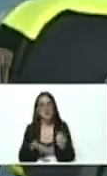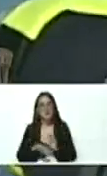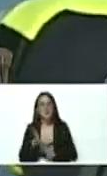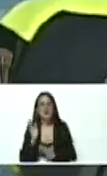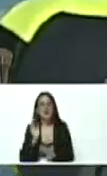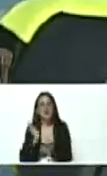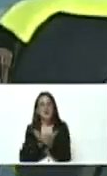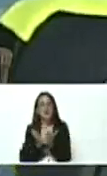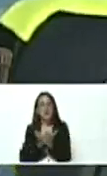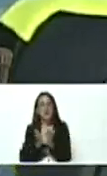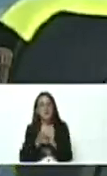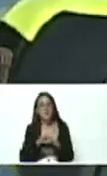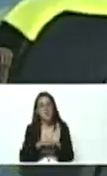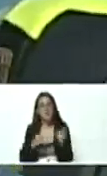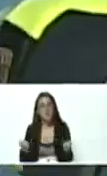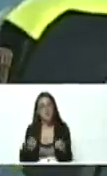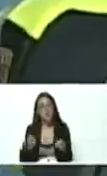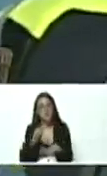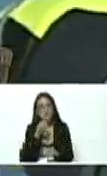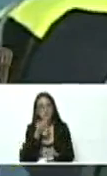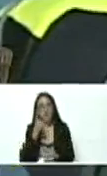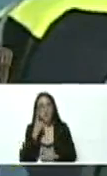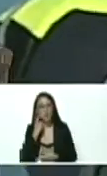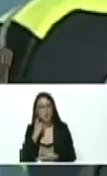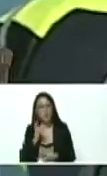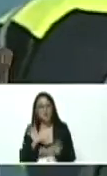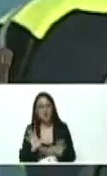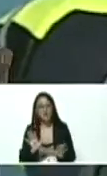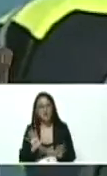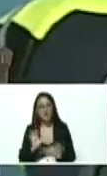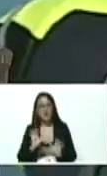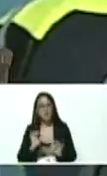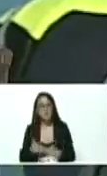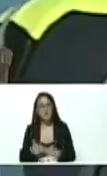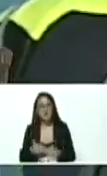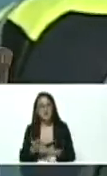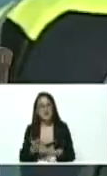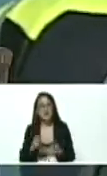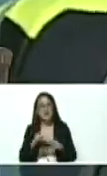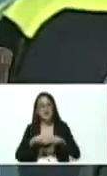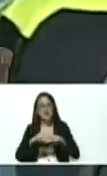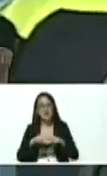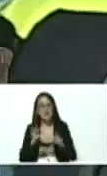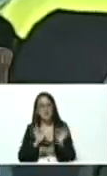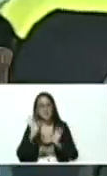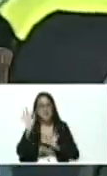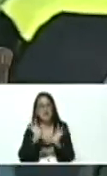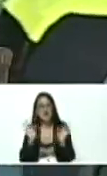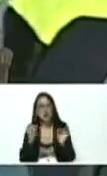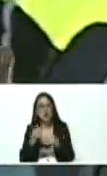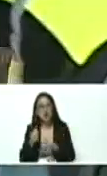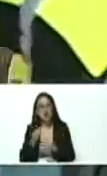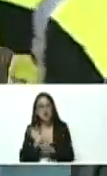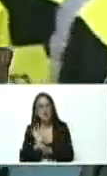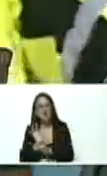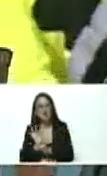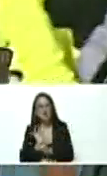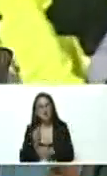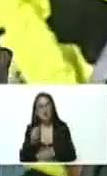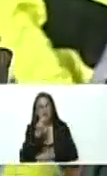Escuela para promover los buenos hábitos, para comenzar a hacer la talla de los niños y las medidas, cómo está funcionando el PAE y